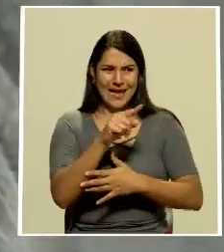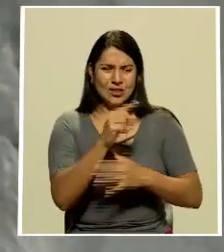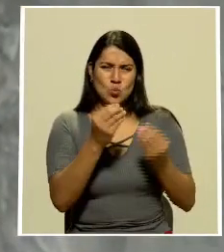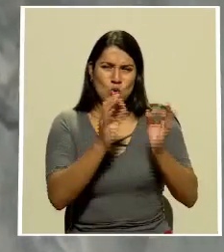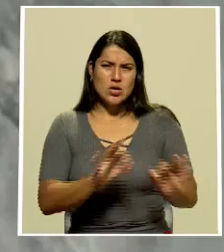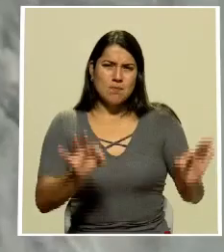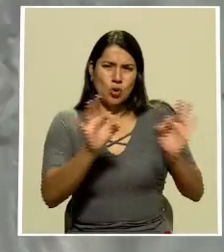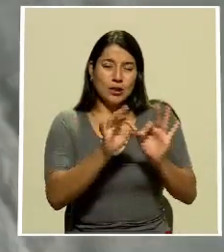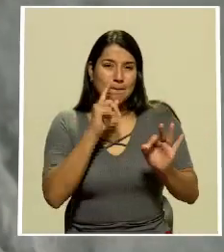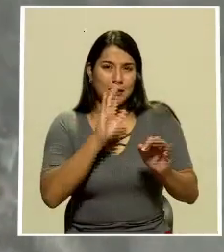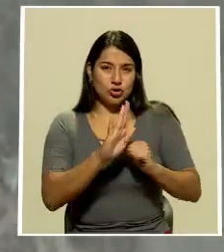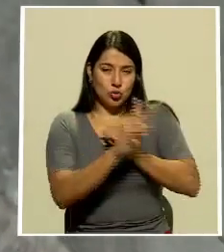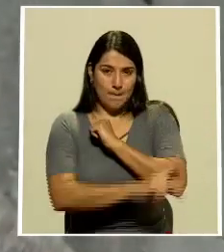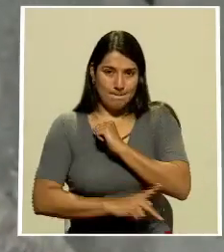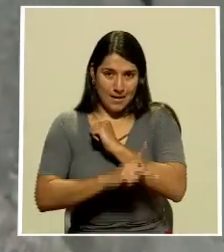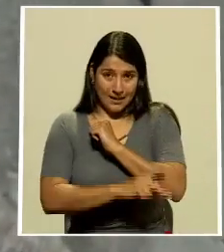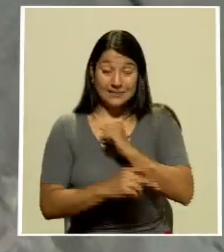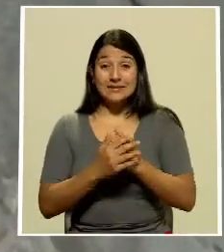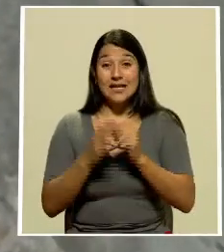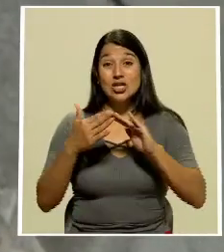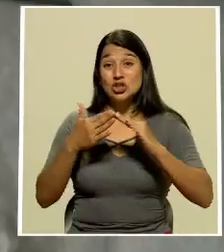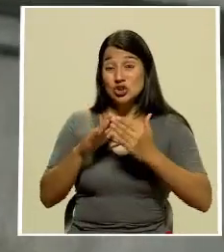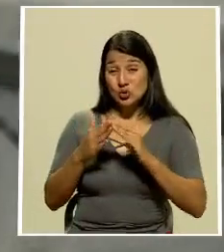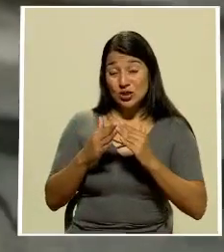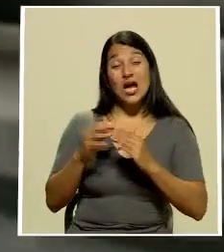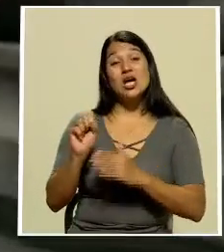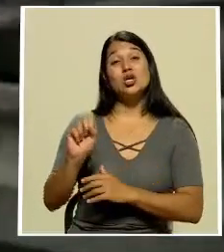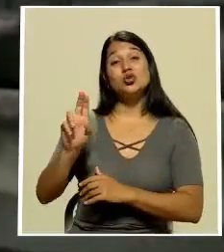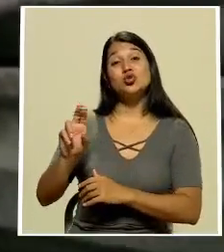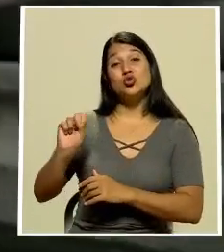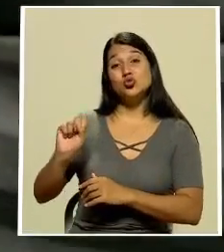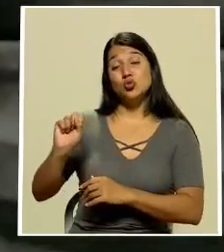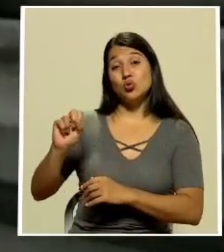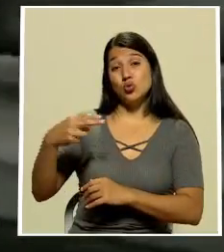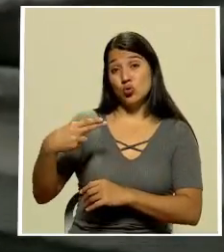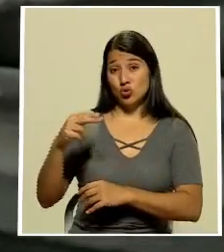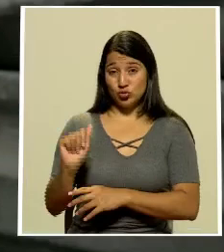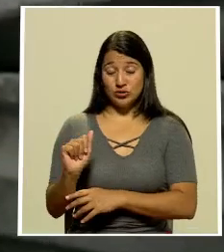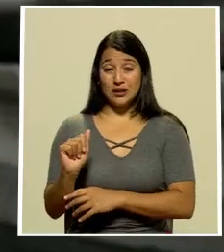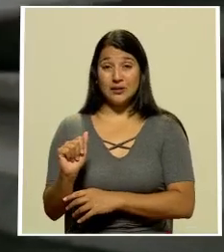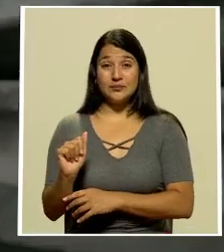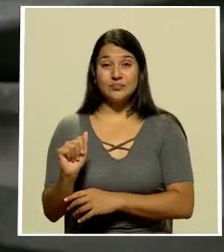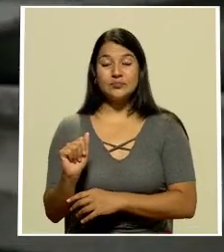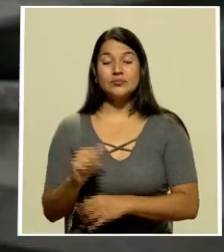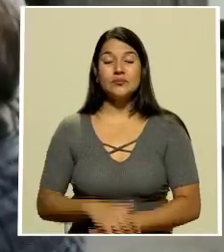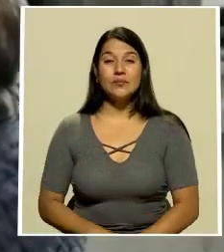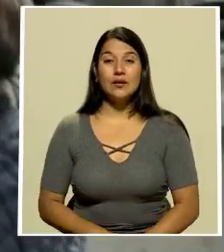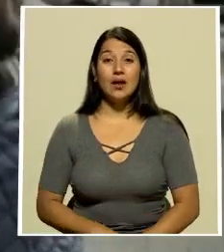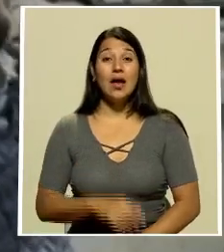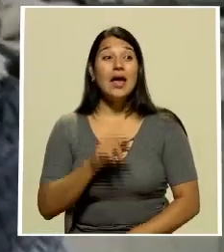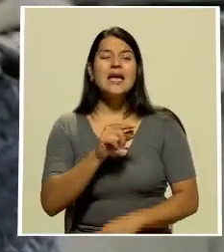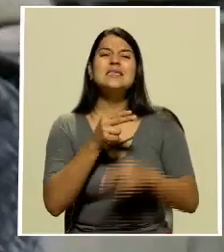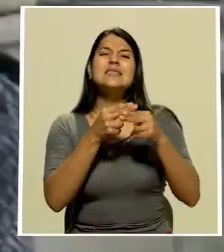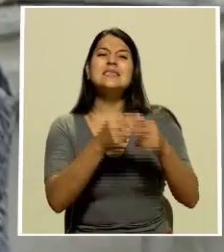para los armenios. A la ciudad de Shusha, dividida durante mucho tiempo entre la cultura cristiana por Armenia y musulmana por Azerbaiyán, se la